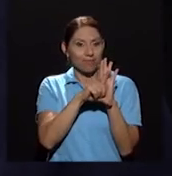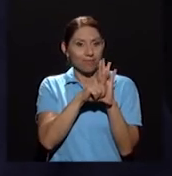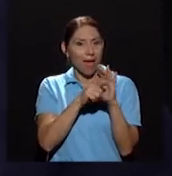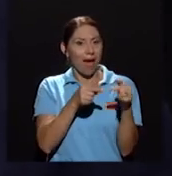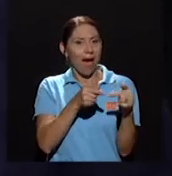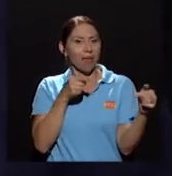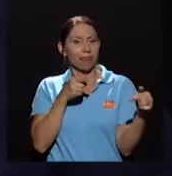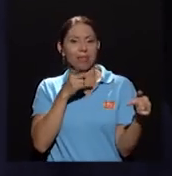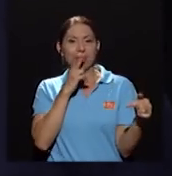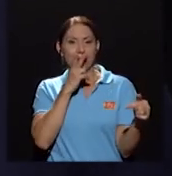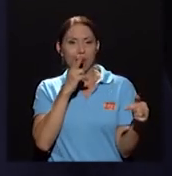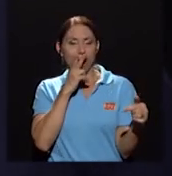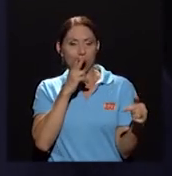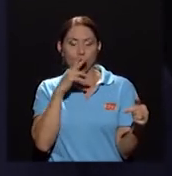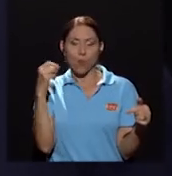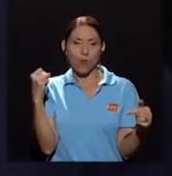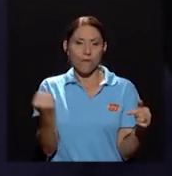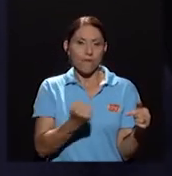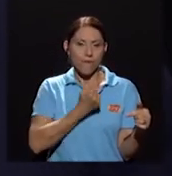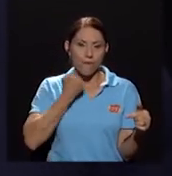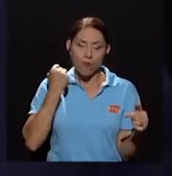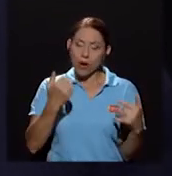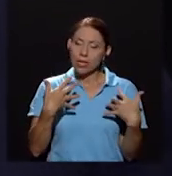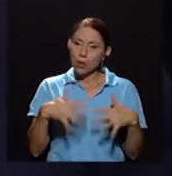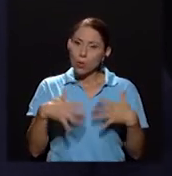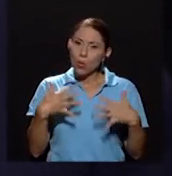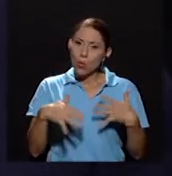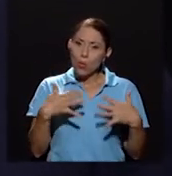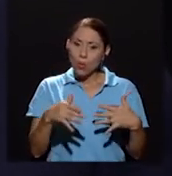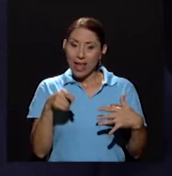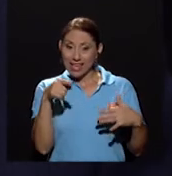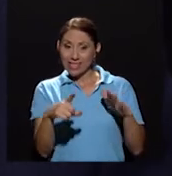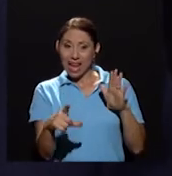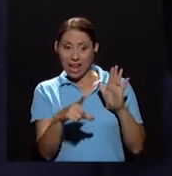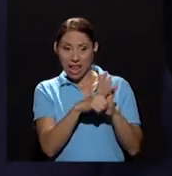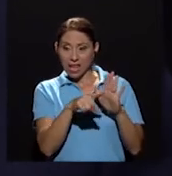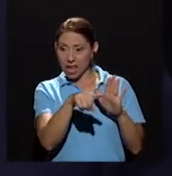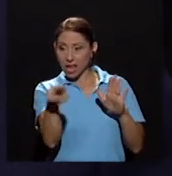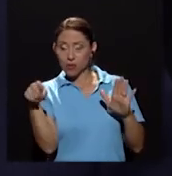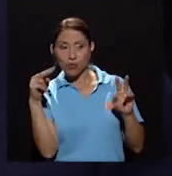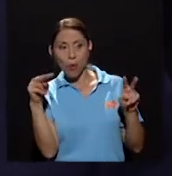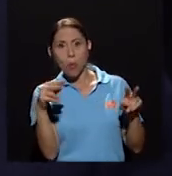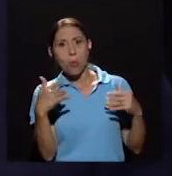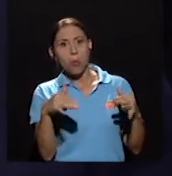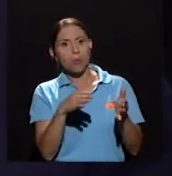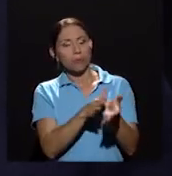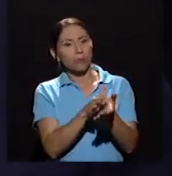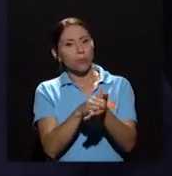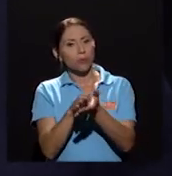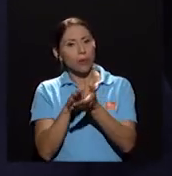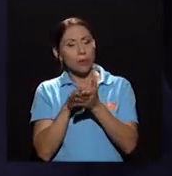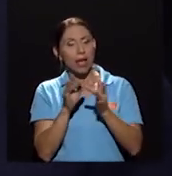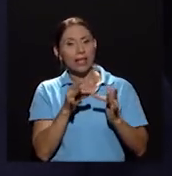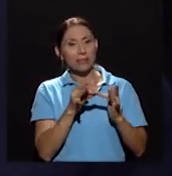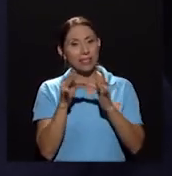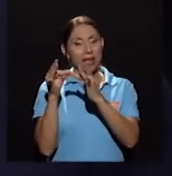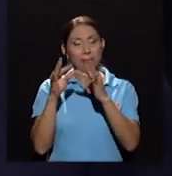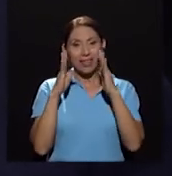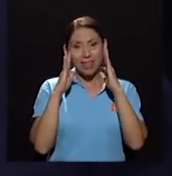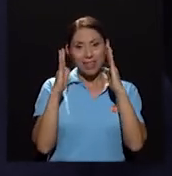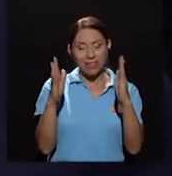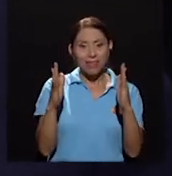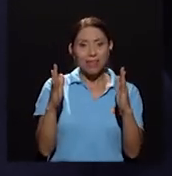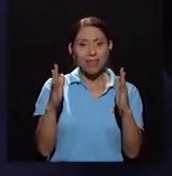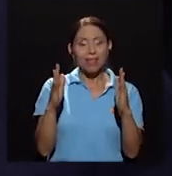muy fuerte muy sólida que fue muy aplaudida especialmente atendida desde el punto de vista de qué